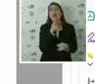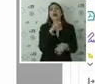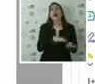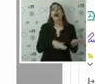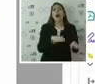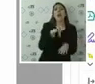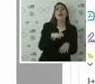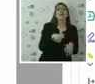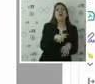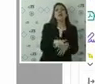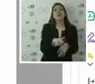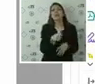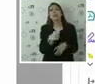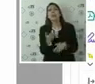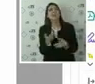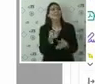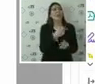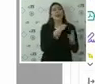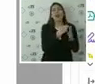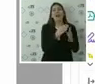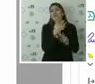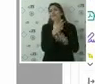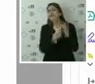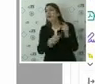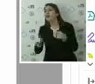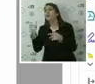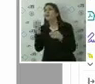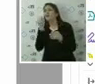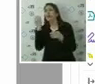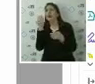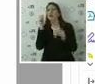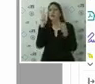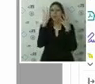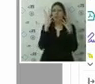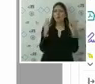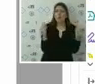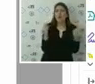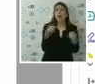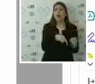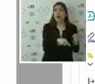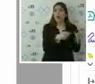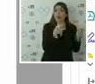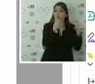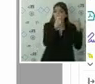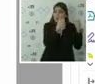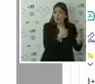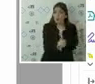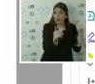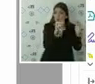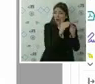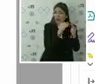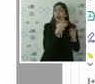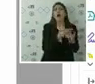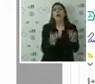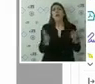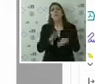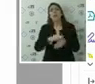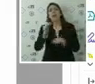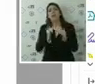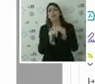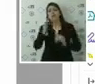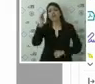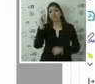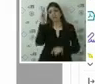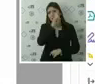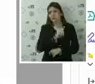que todos estamos encerrados en nuestras casas, este tipo de violencia aumenta. Y las leyes, a pesar de que no se están haciendo